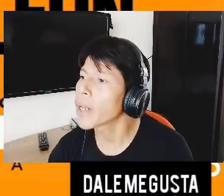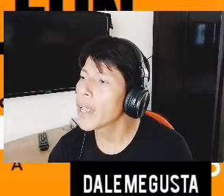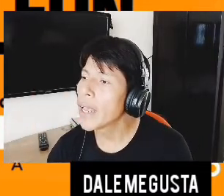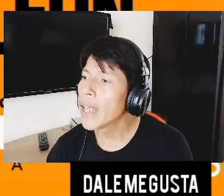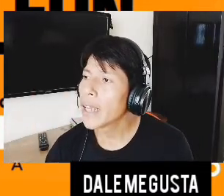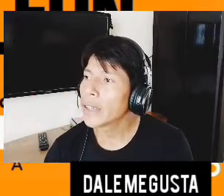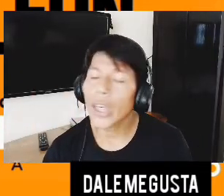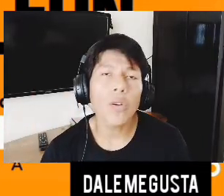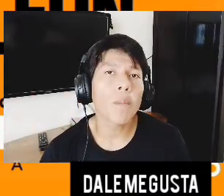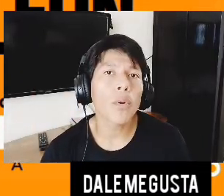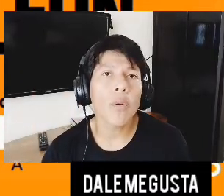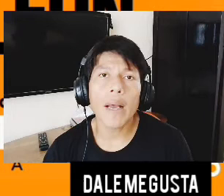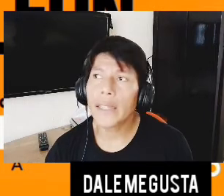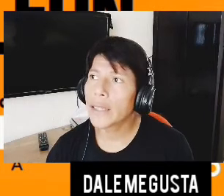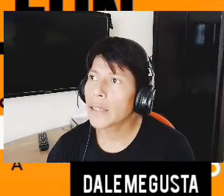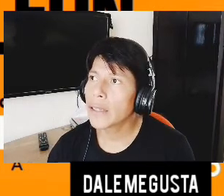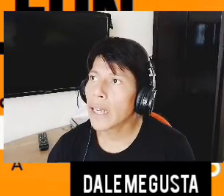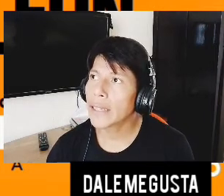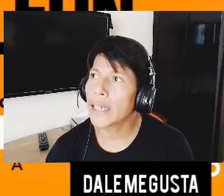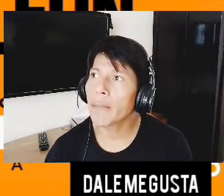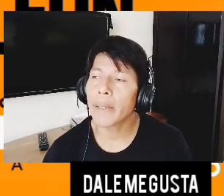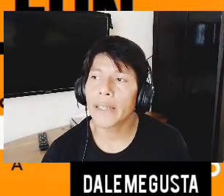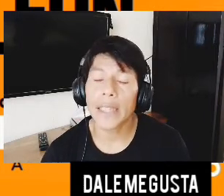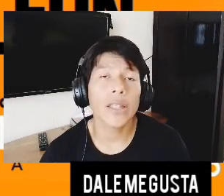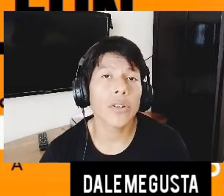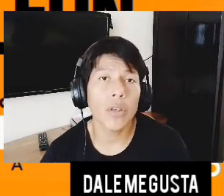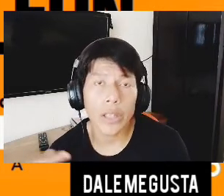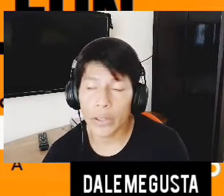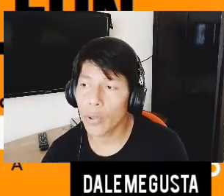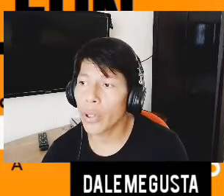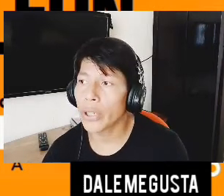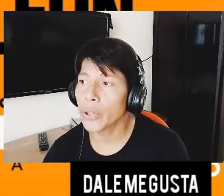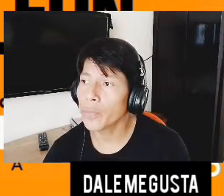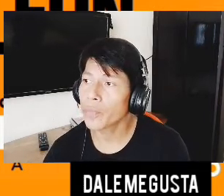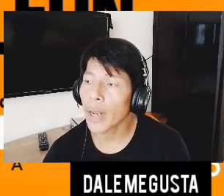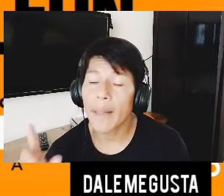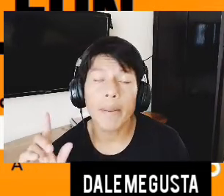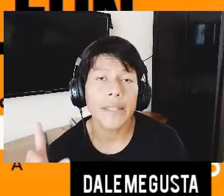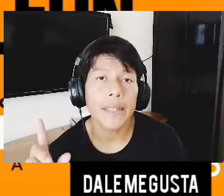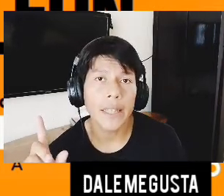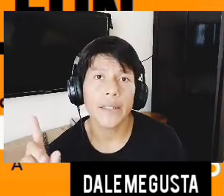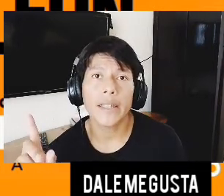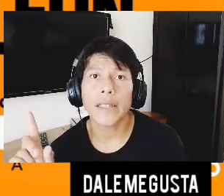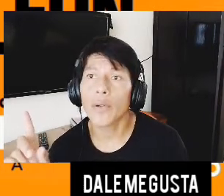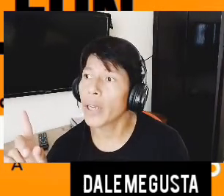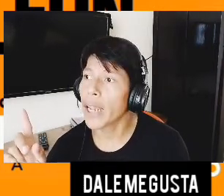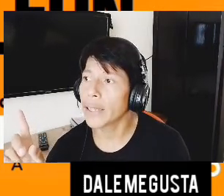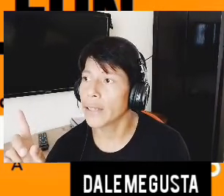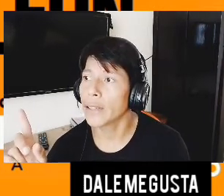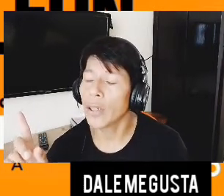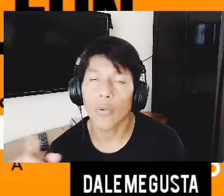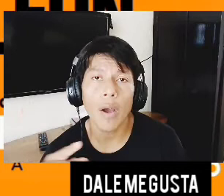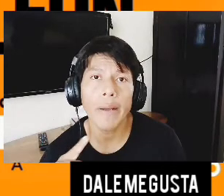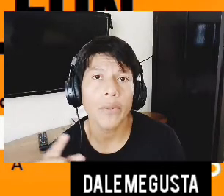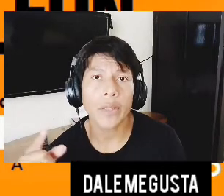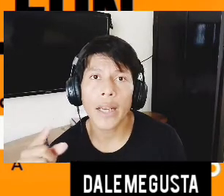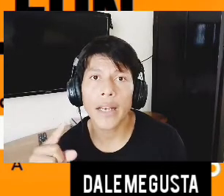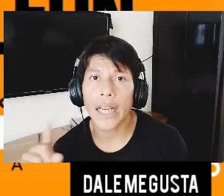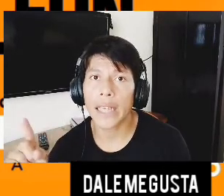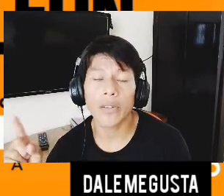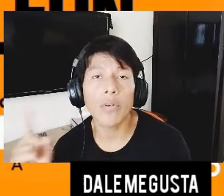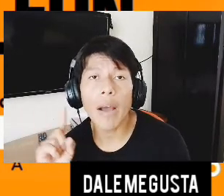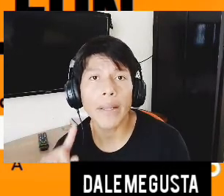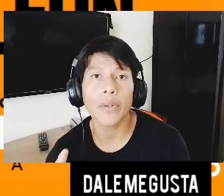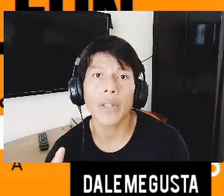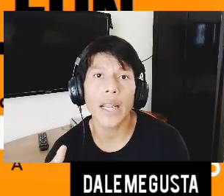ustedes. Ya no pudo más, así que el presidente, yo le he dicho, el presidente, ¿qué es lo que hace? No abandonar a